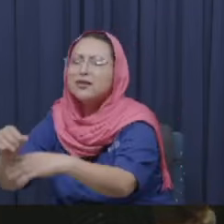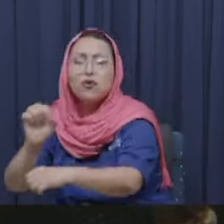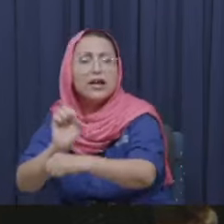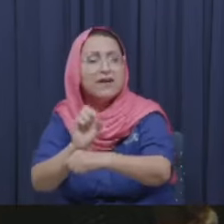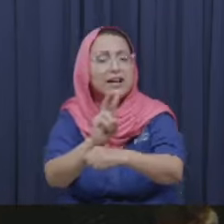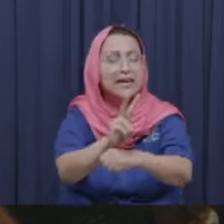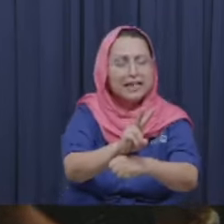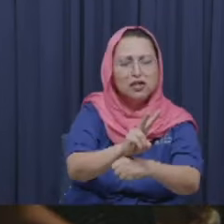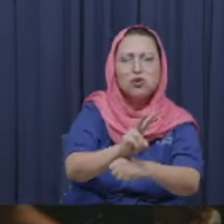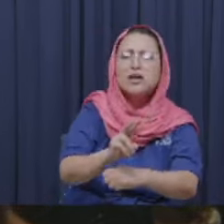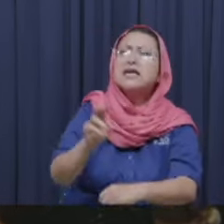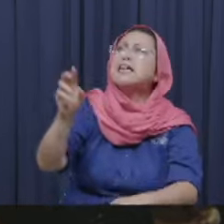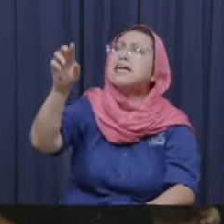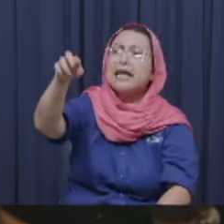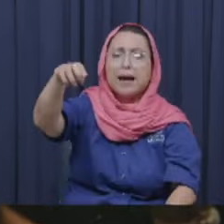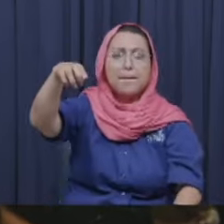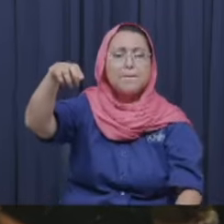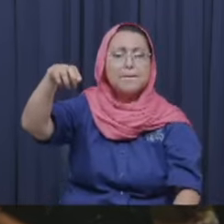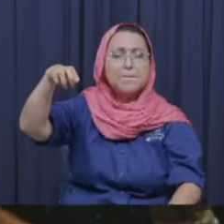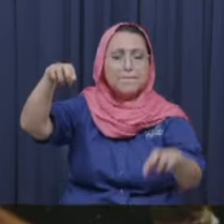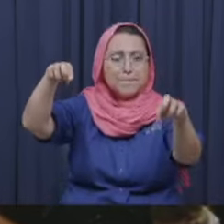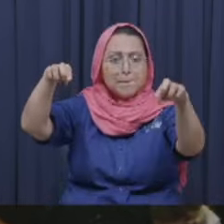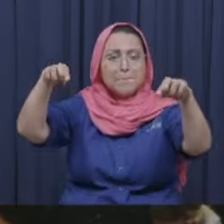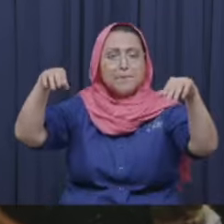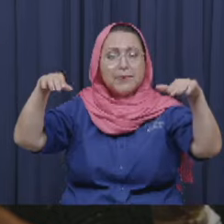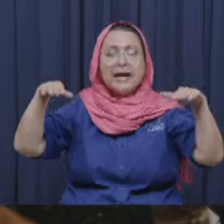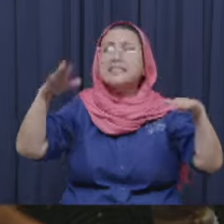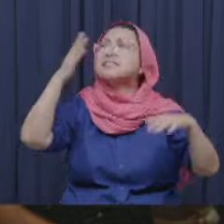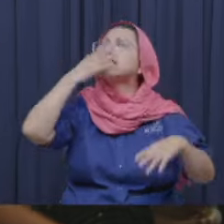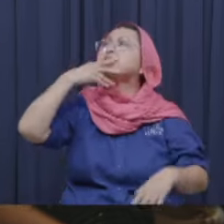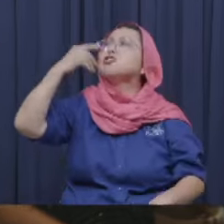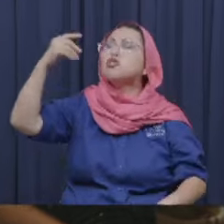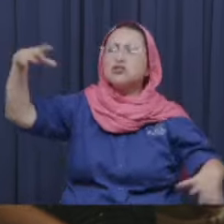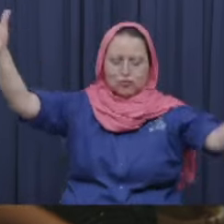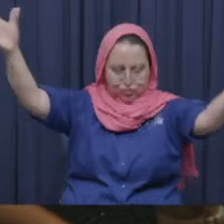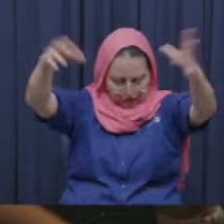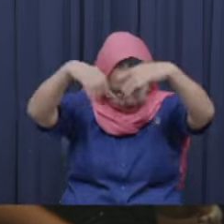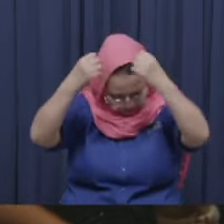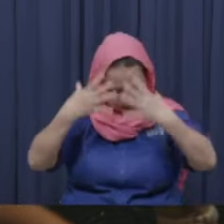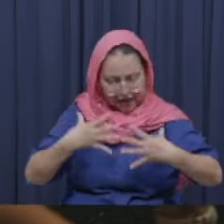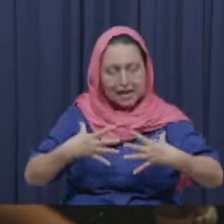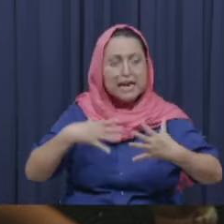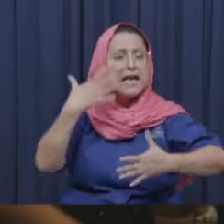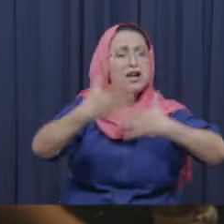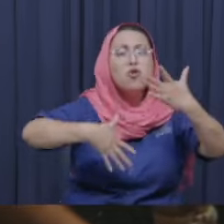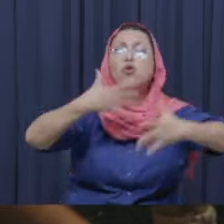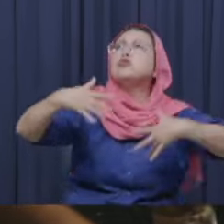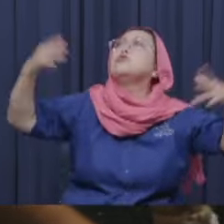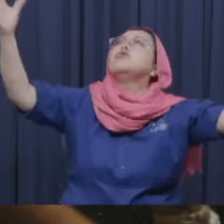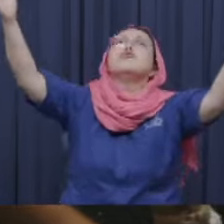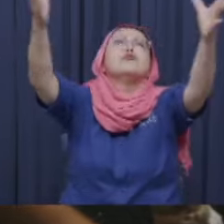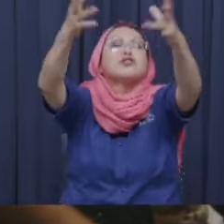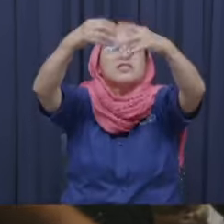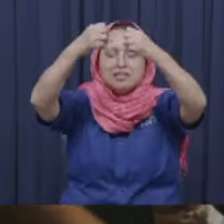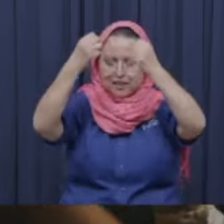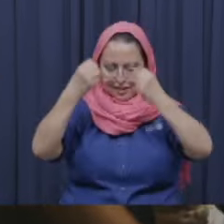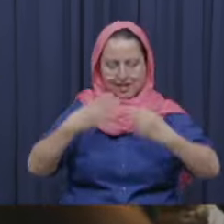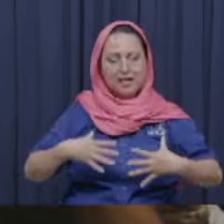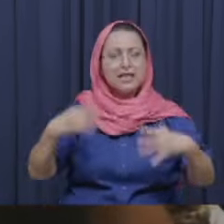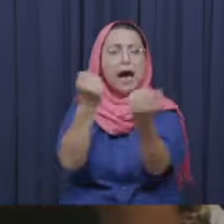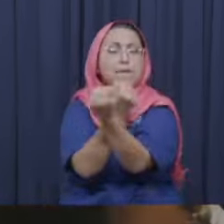mientras tú nos llenas de paz, mientras tú nos llenas de gozo, mientras tú nos llenas de